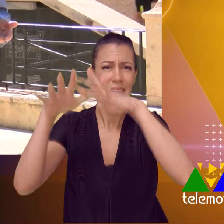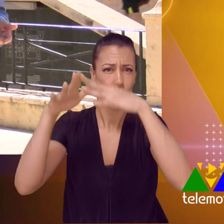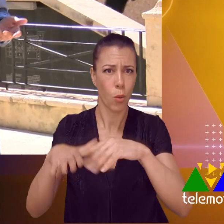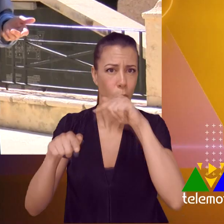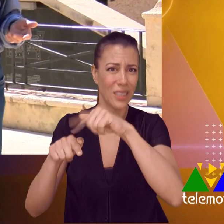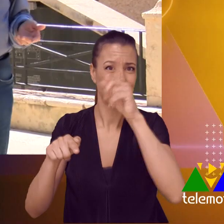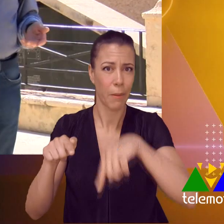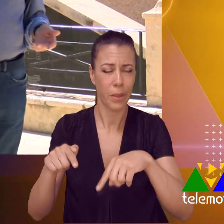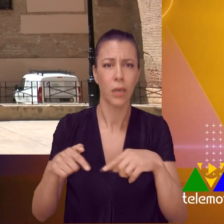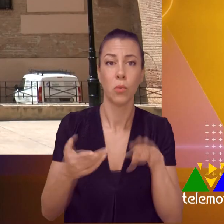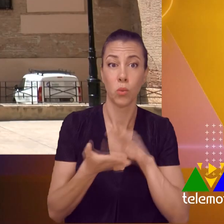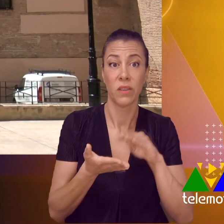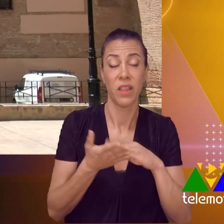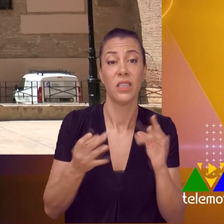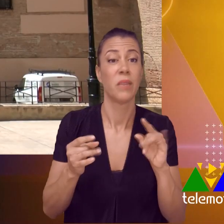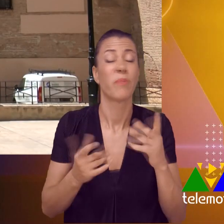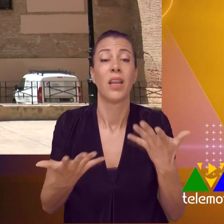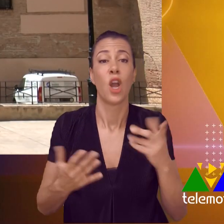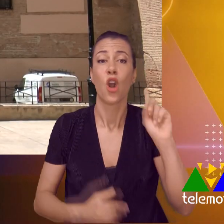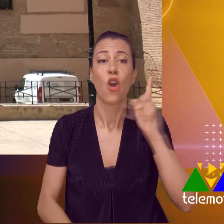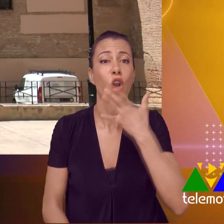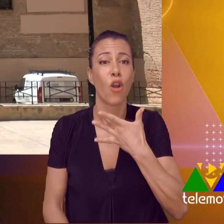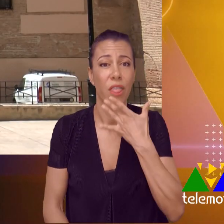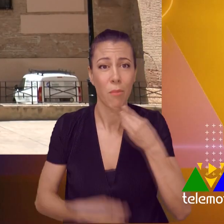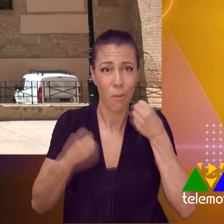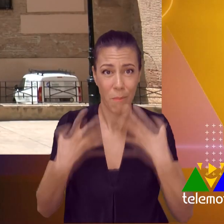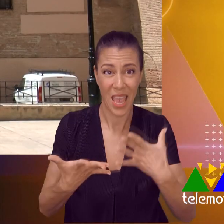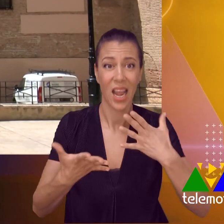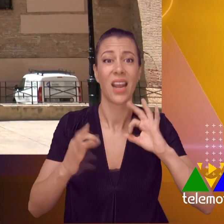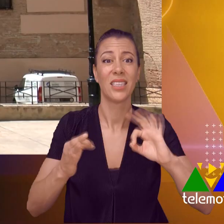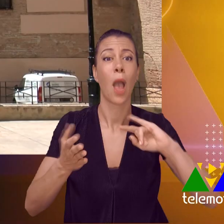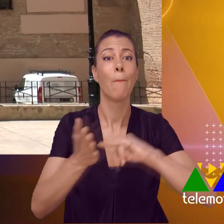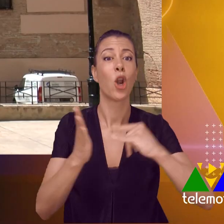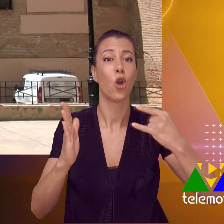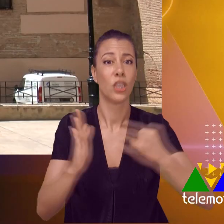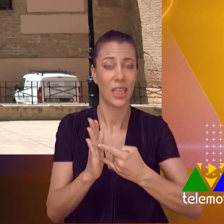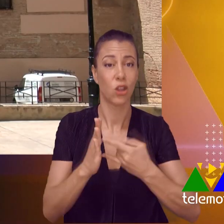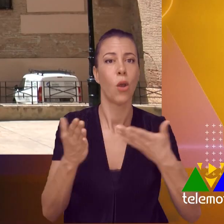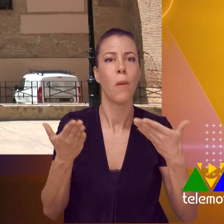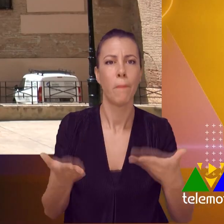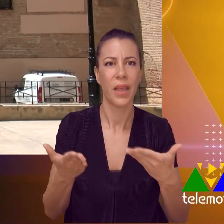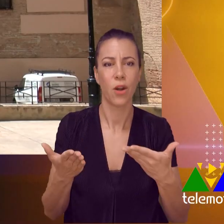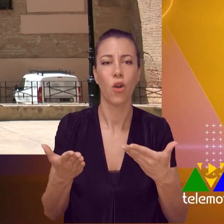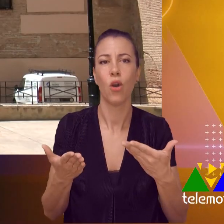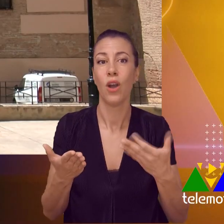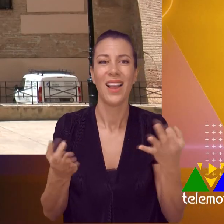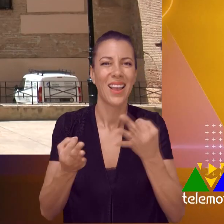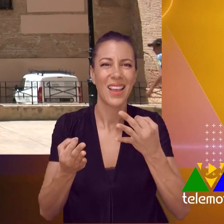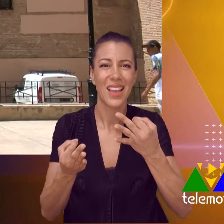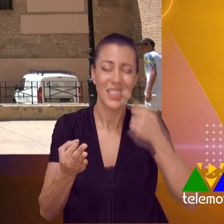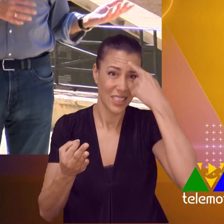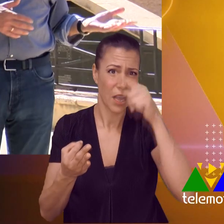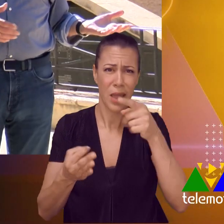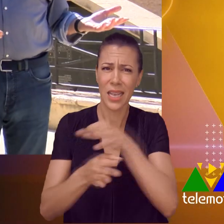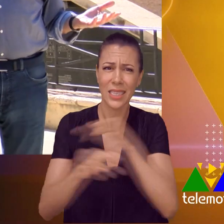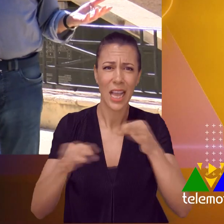muchas veces es lo más lógico también. Como no conocemos el proyecto, pero no se conserva, saber qué había aquí, si es que